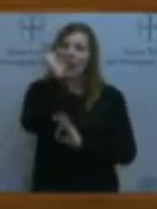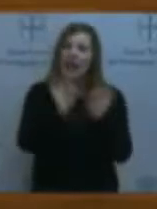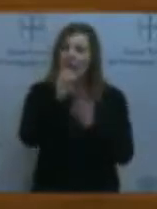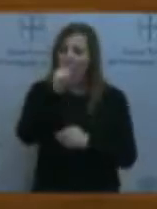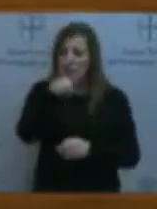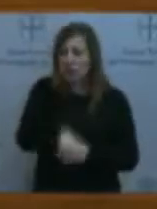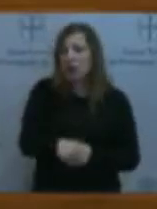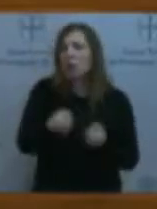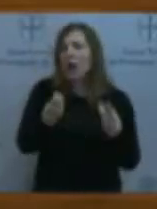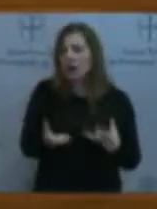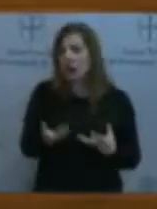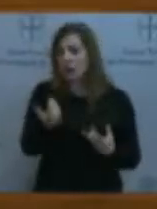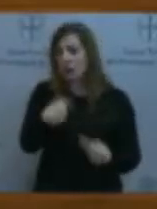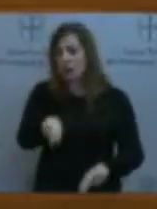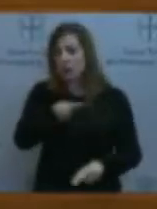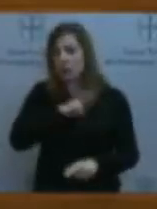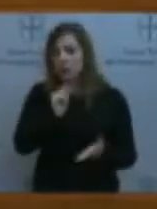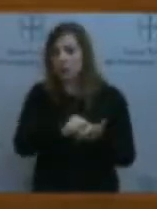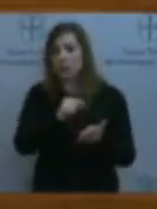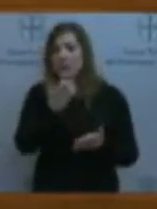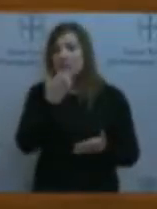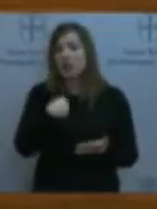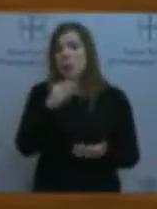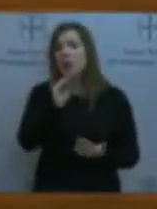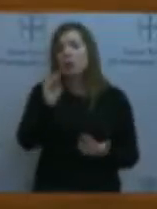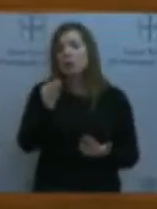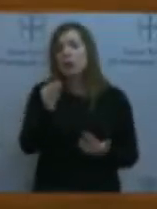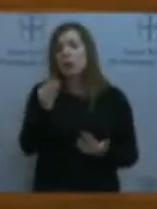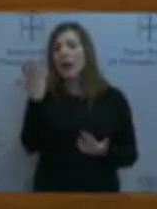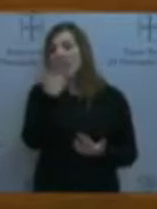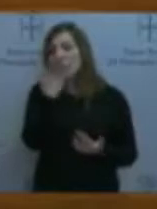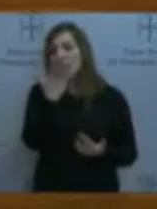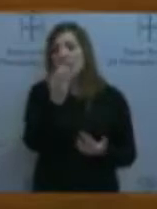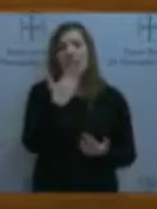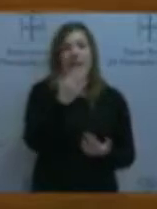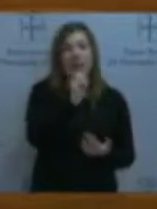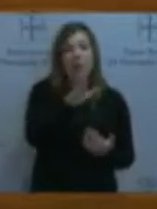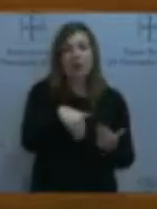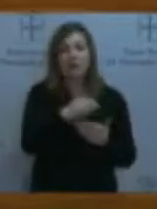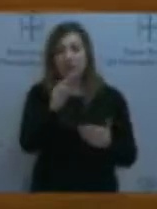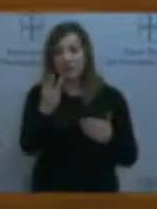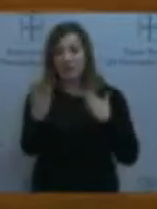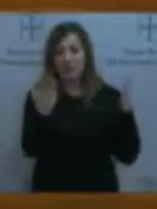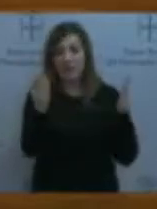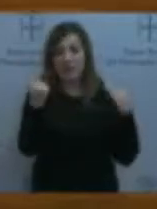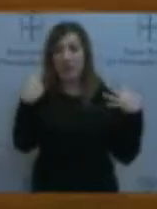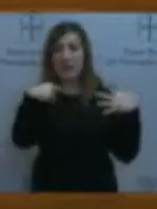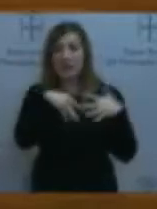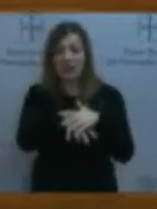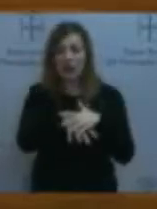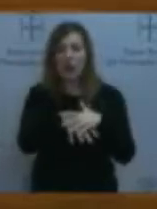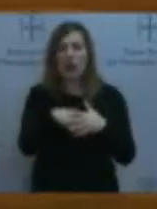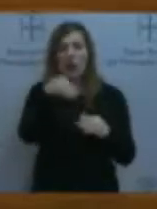responder inmediatamente. Si les pregunto cuánto cuestan las escuelas de 0 a 3 su integración, me dirán que se lo tienen que seguir